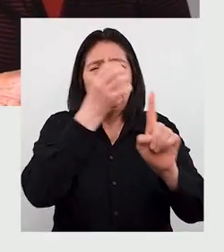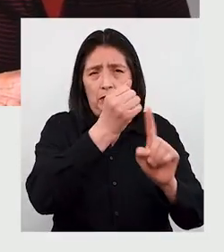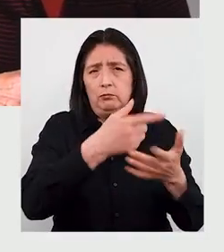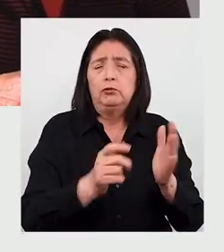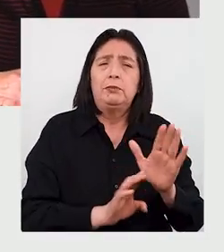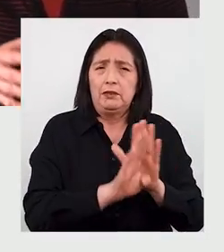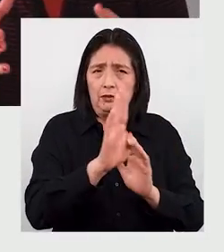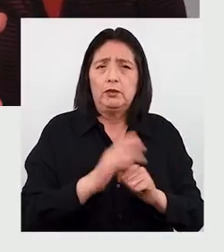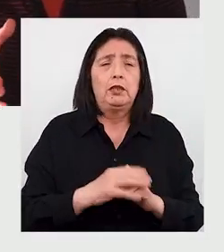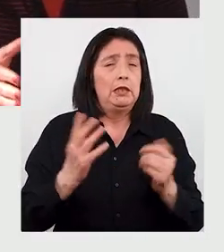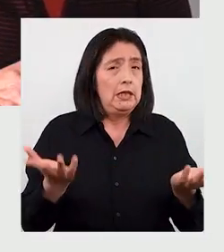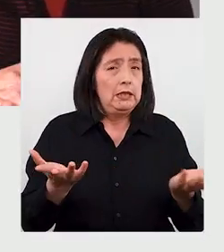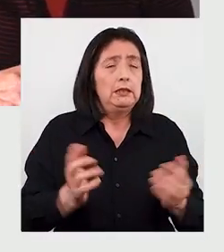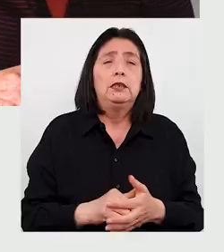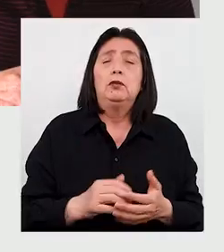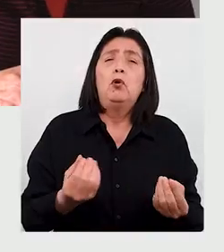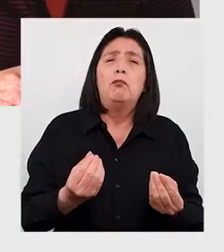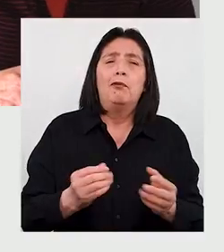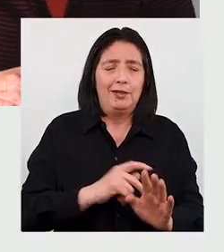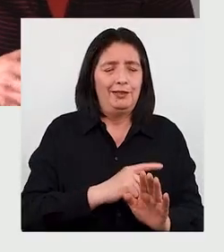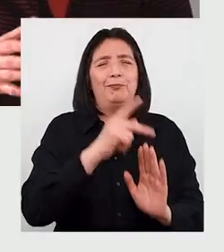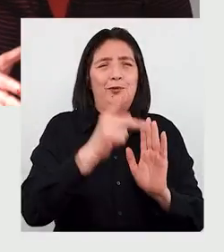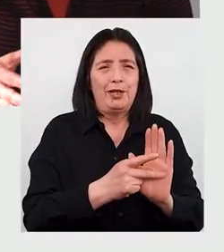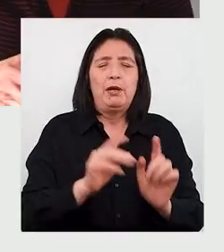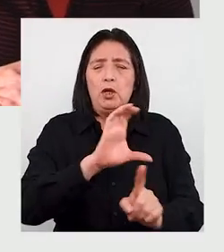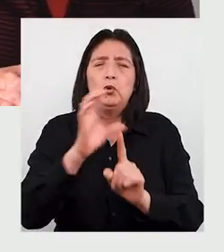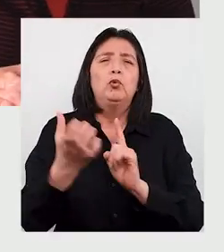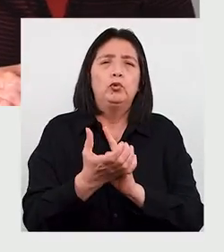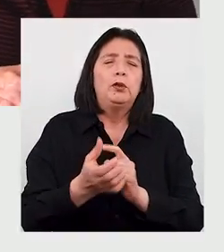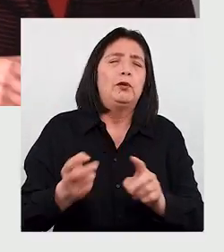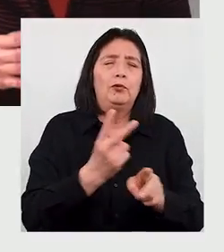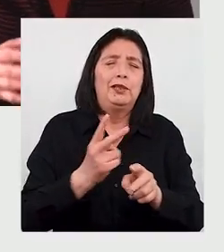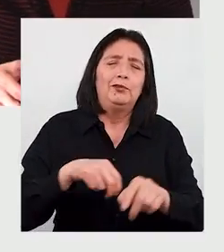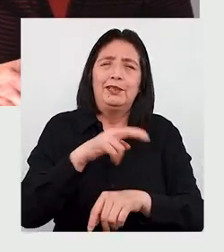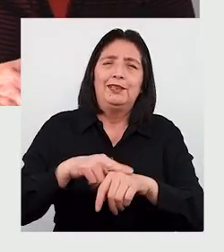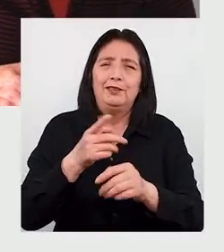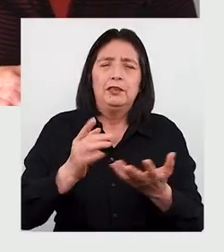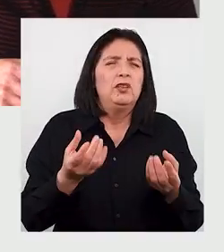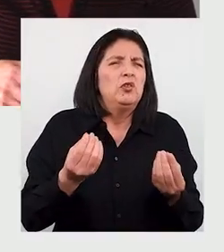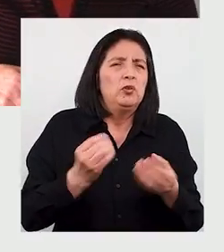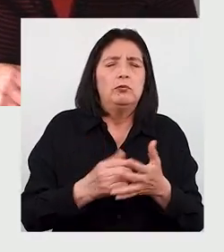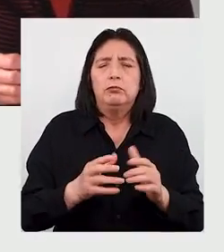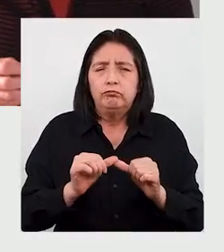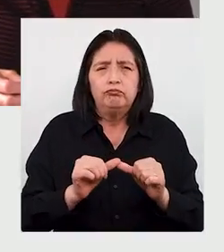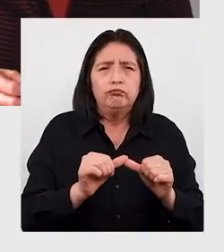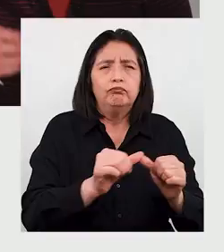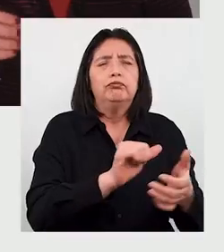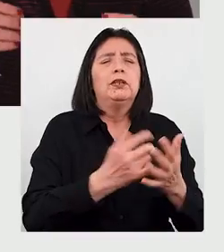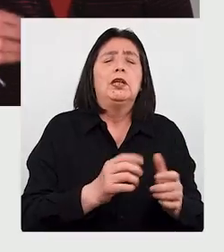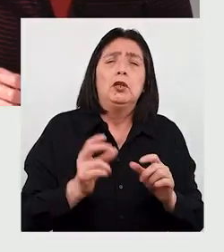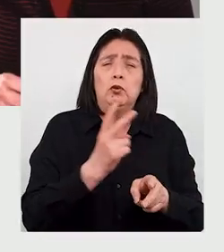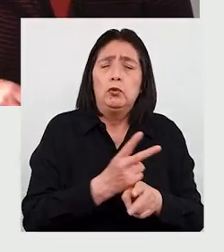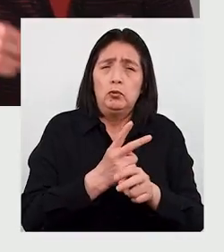desarrollo. Es así como nace el programa Cultura Sostenible, una estrategia orientada a reforzar y consolidar